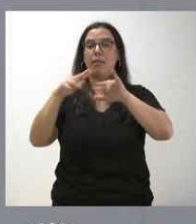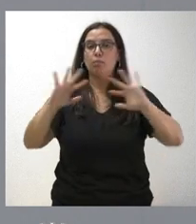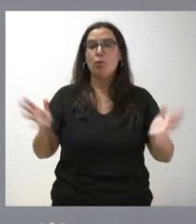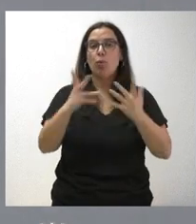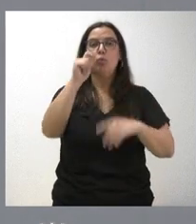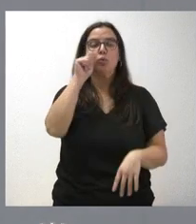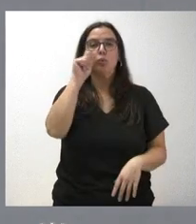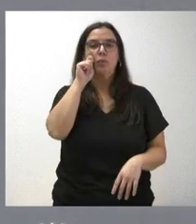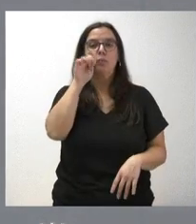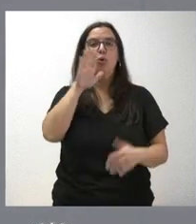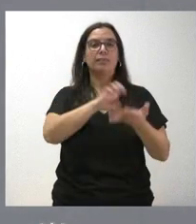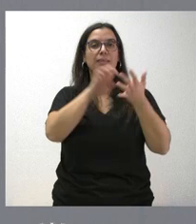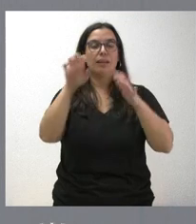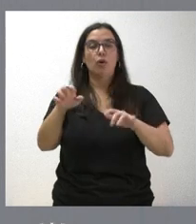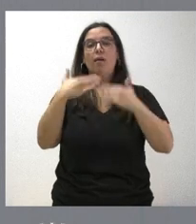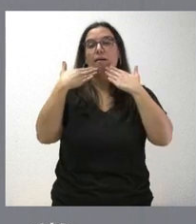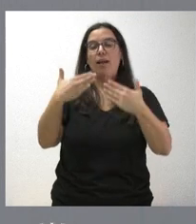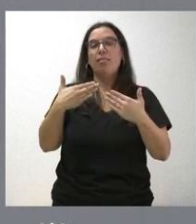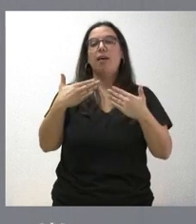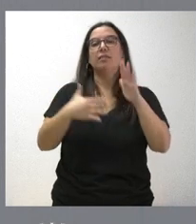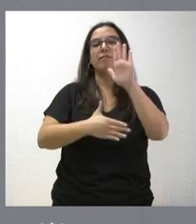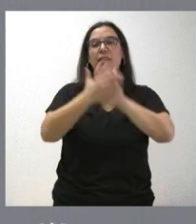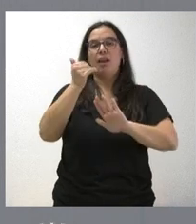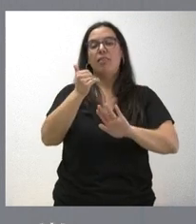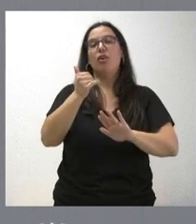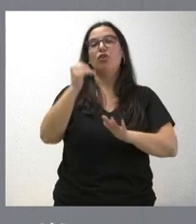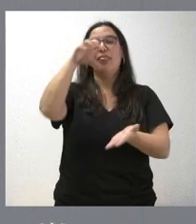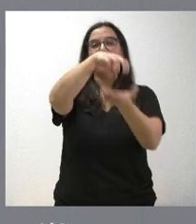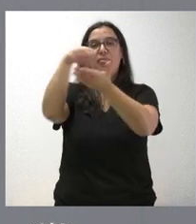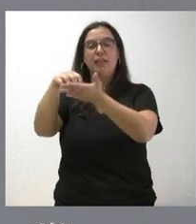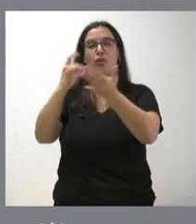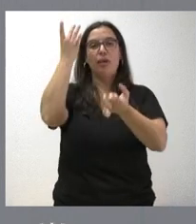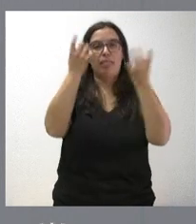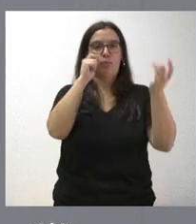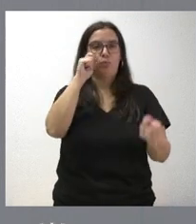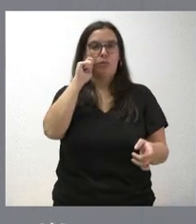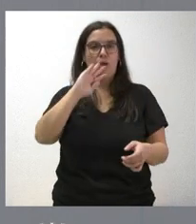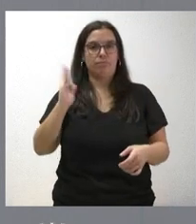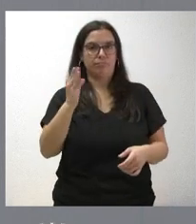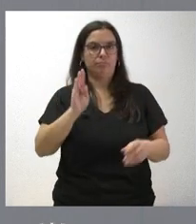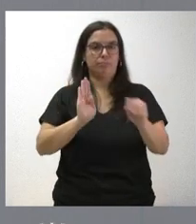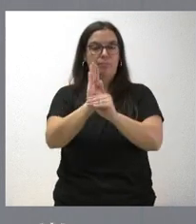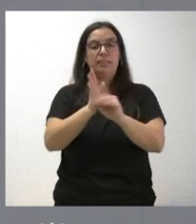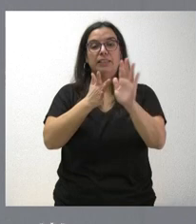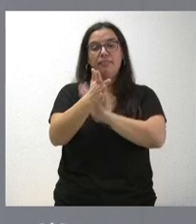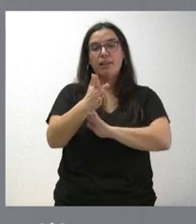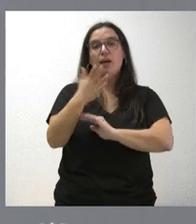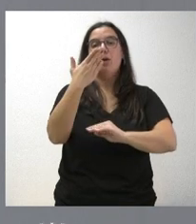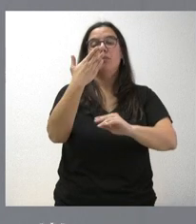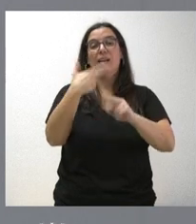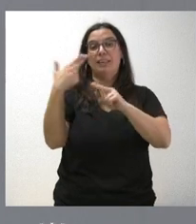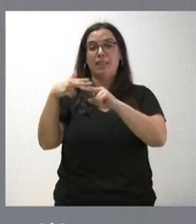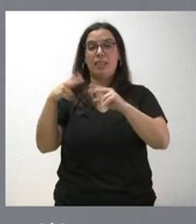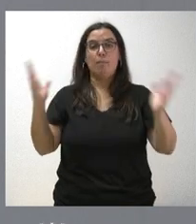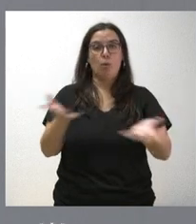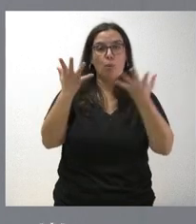turismo de Castilla y León a través de la Federación de centros de iniciativas turísticas se trata de financiar actividades de promoción turística